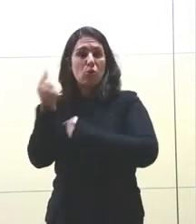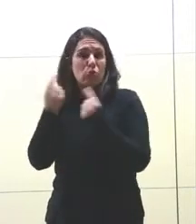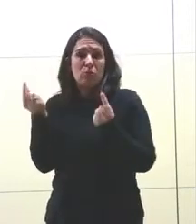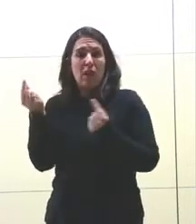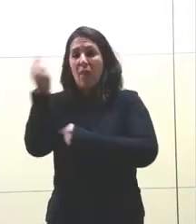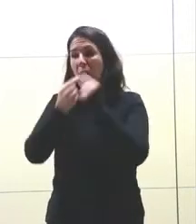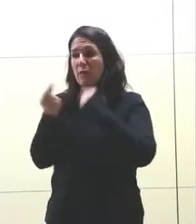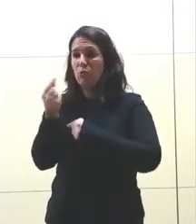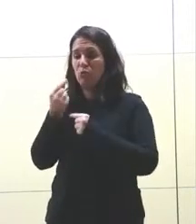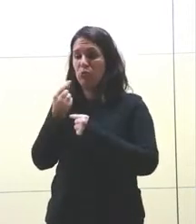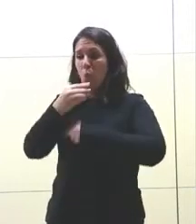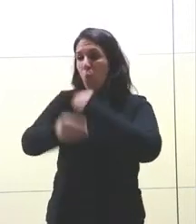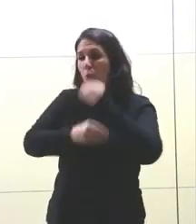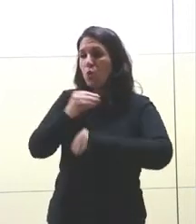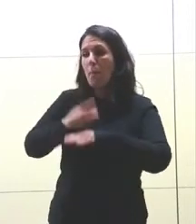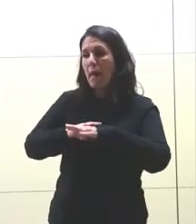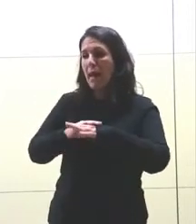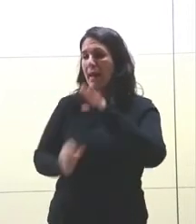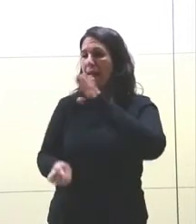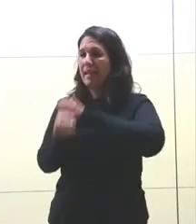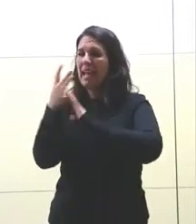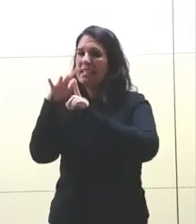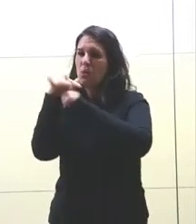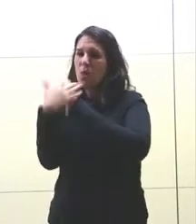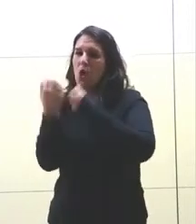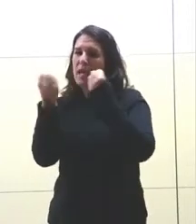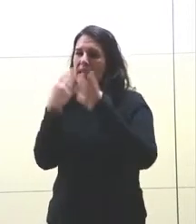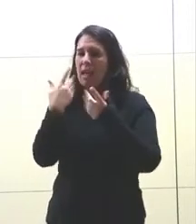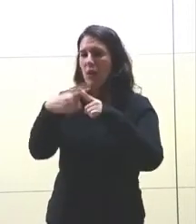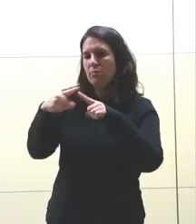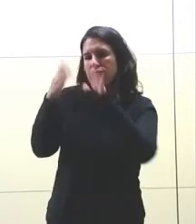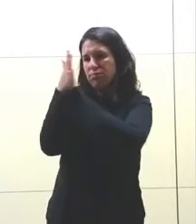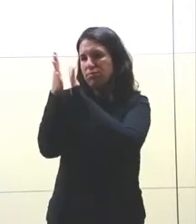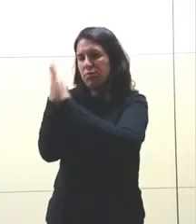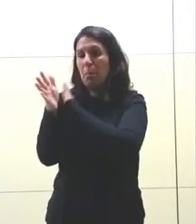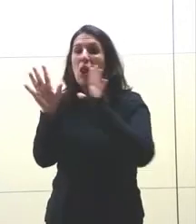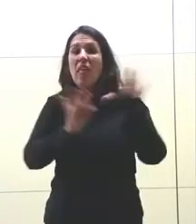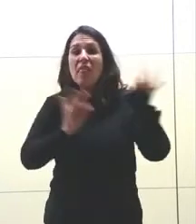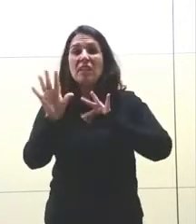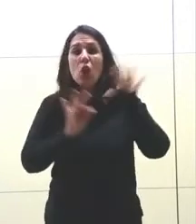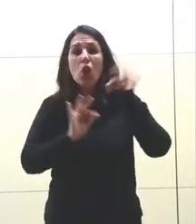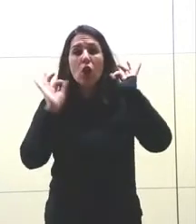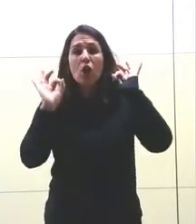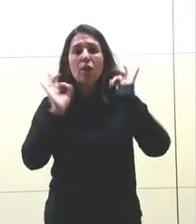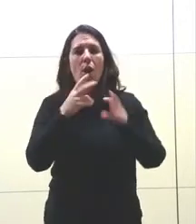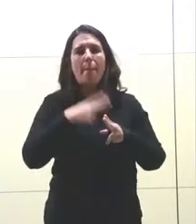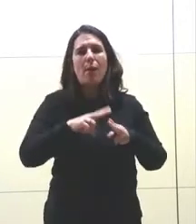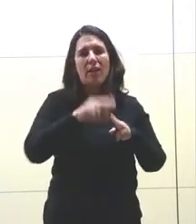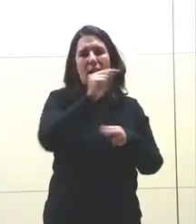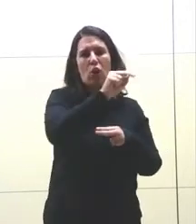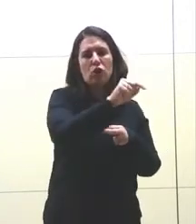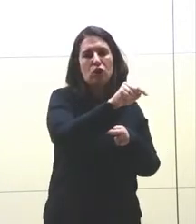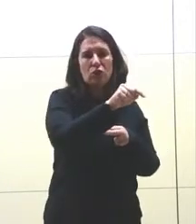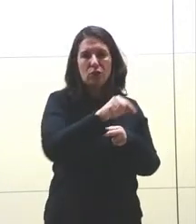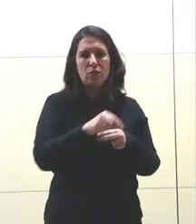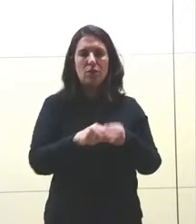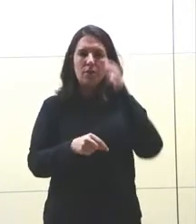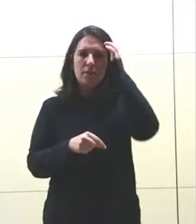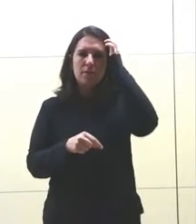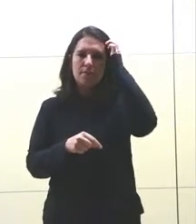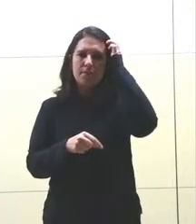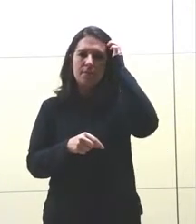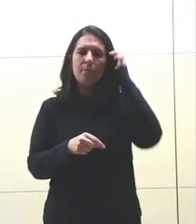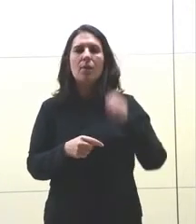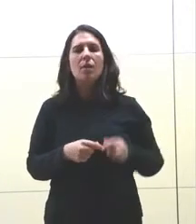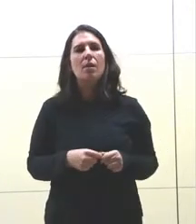y dibujar un panorama de la situación, pero quien tiene que tomar las decisiones son los políticos, y voy a